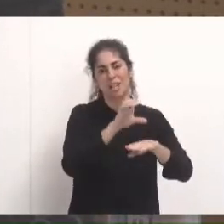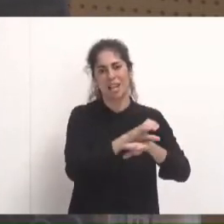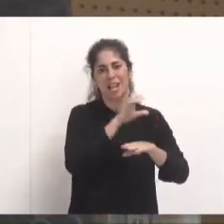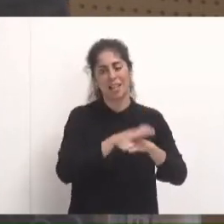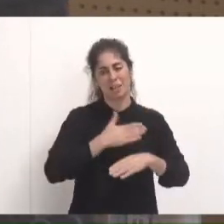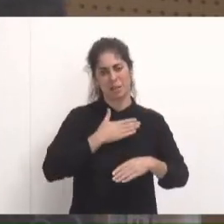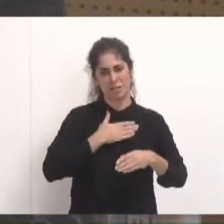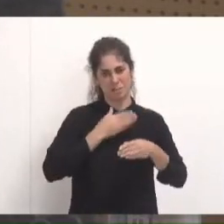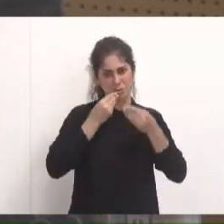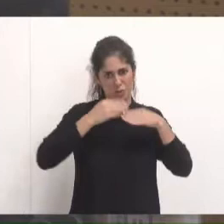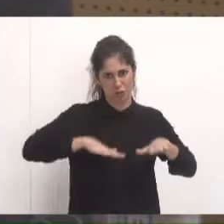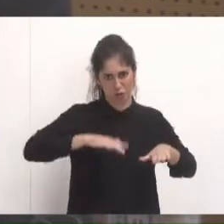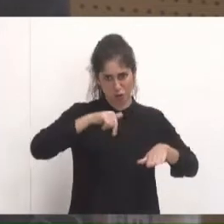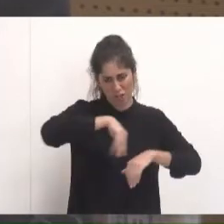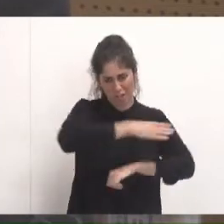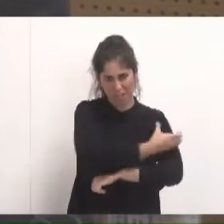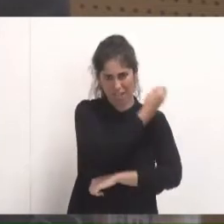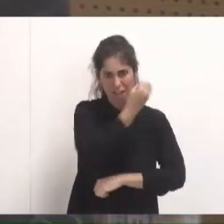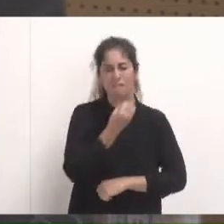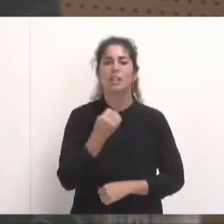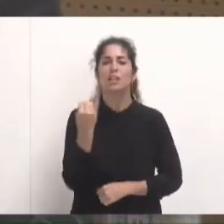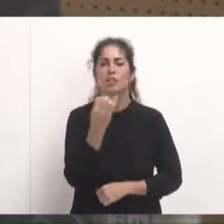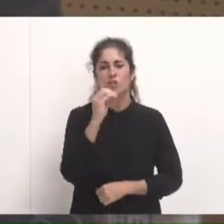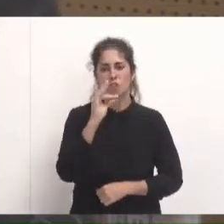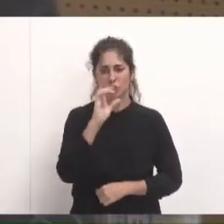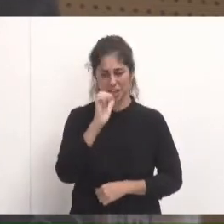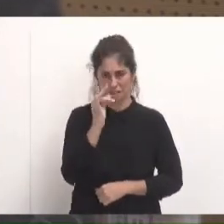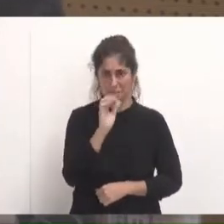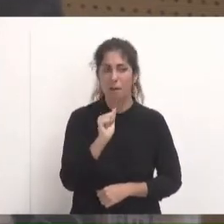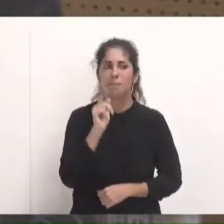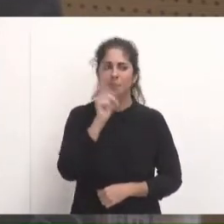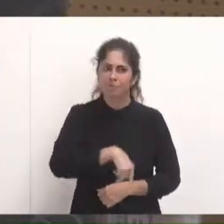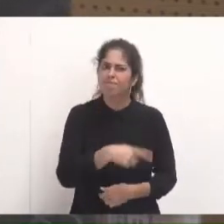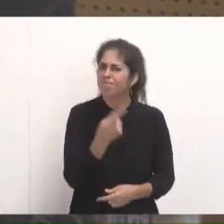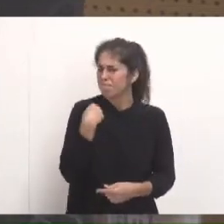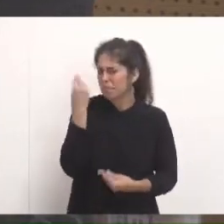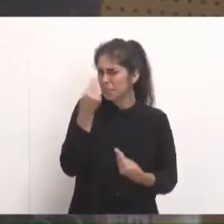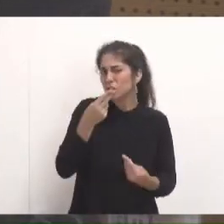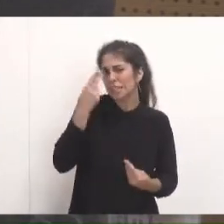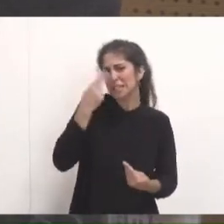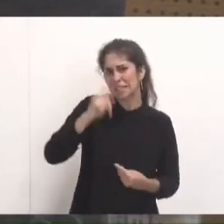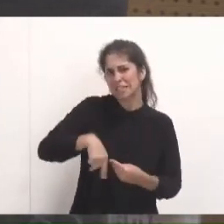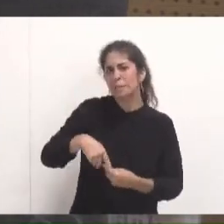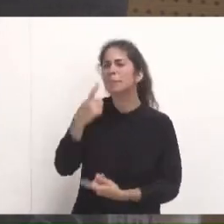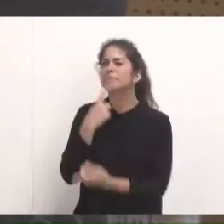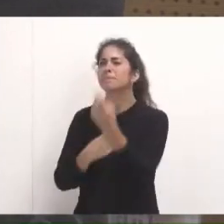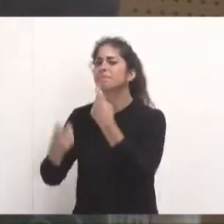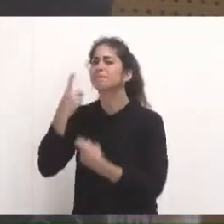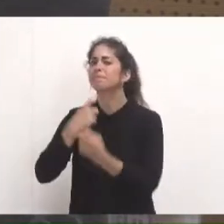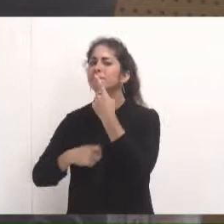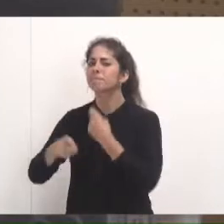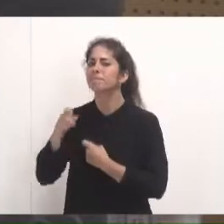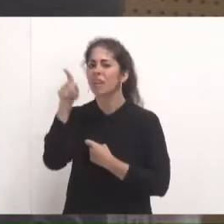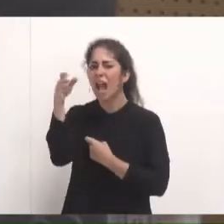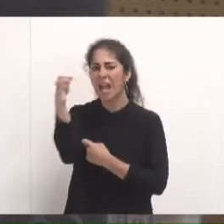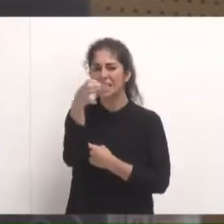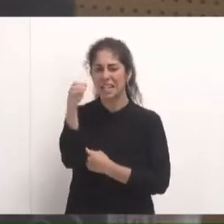también desde ese punto de vista contactar y recabar la experiencia que han tenido en Azores, que tiene también un patrimonio histórico muy, muy importante,